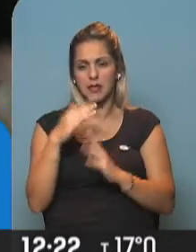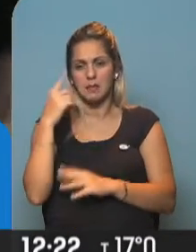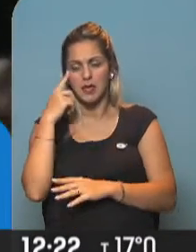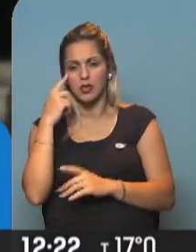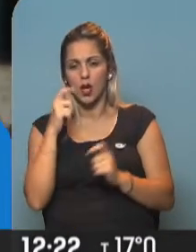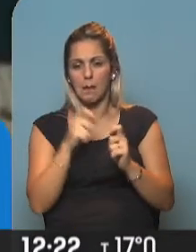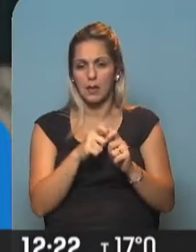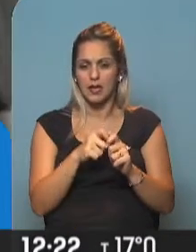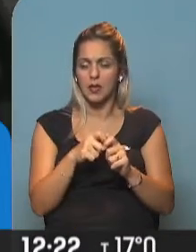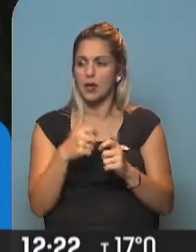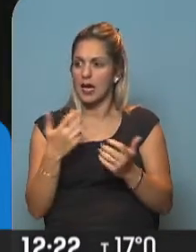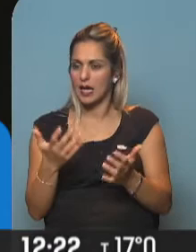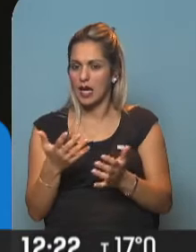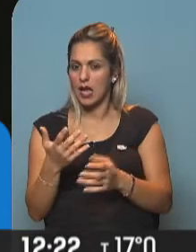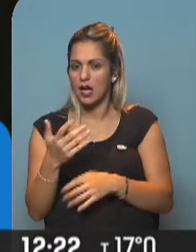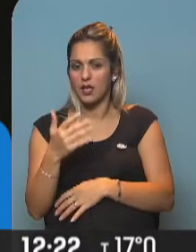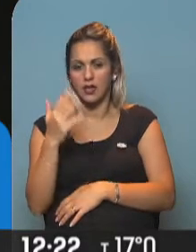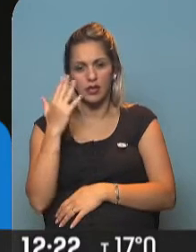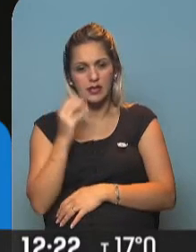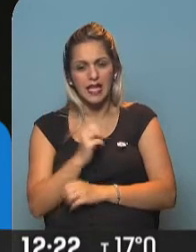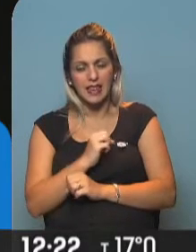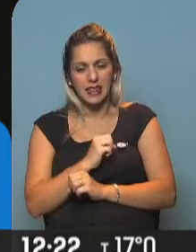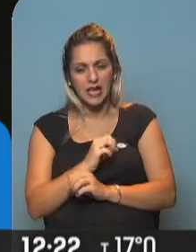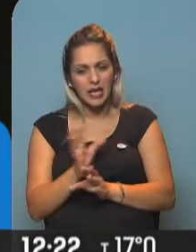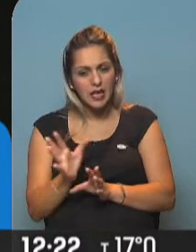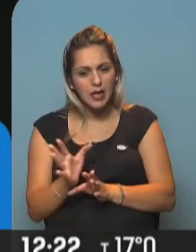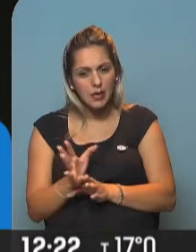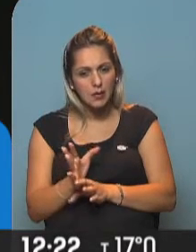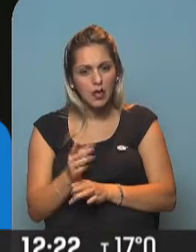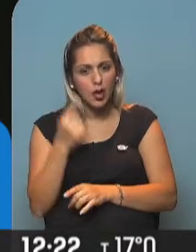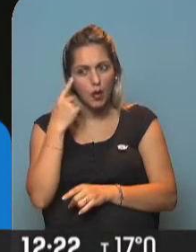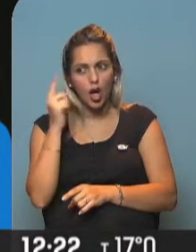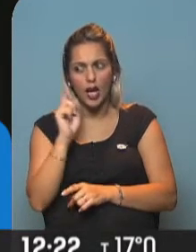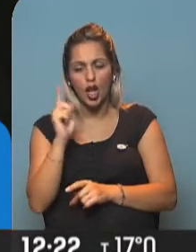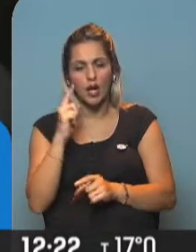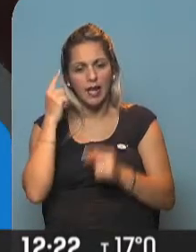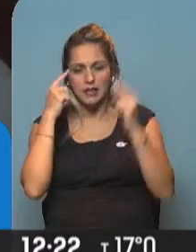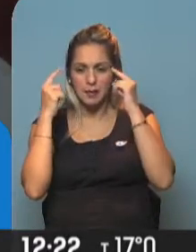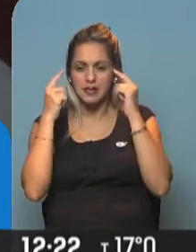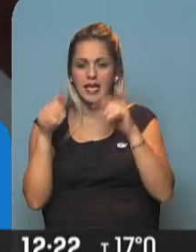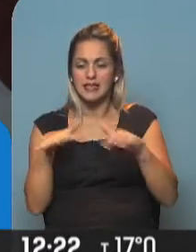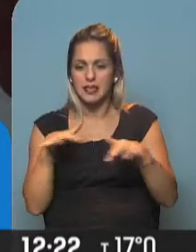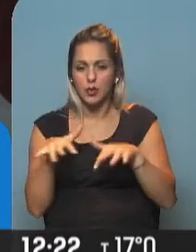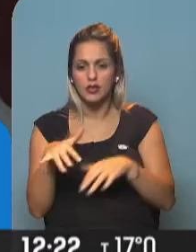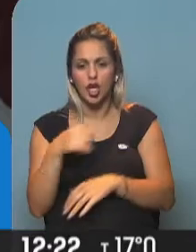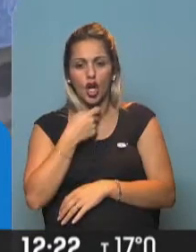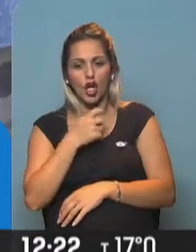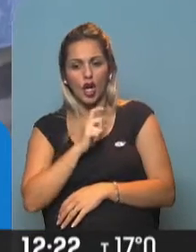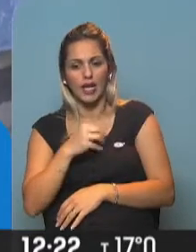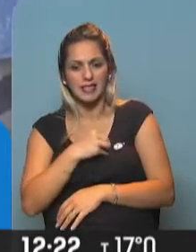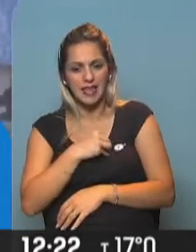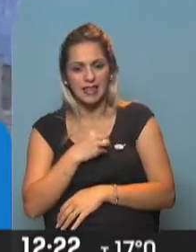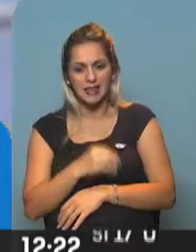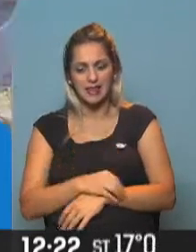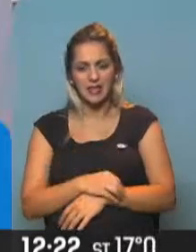digo, claro, es como una pesadilla. Es como la pesadilla que no querés soñar también. La situación que no querés vivir. Armando